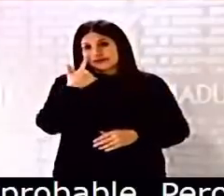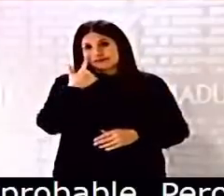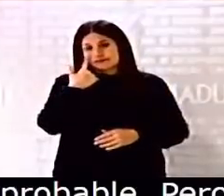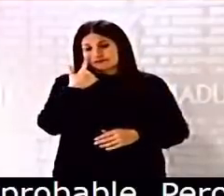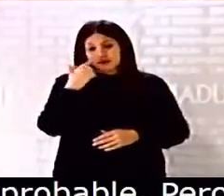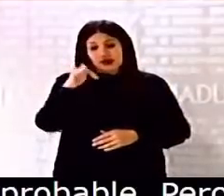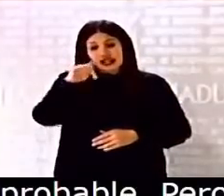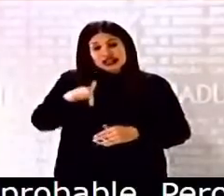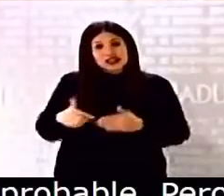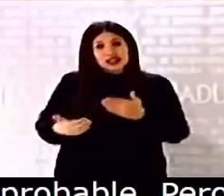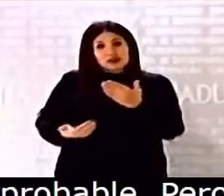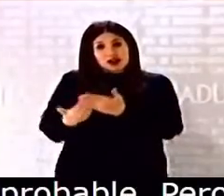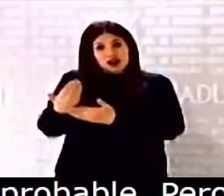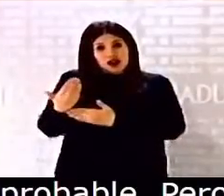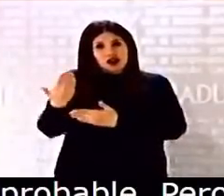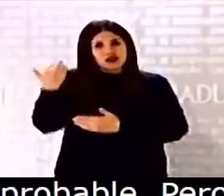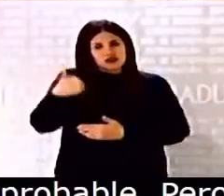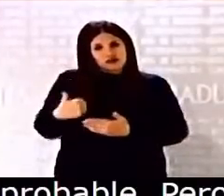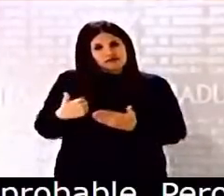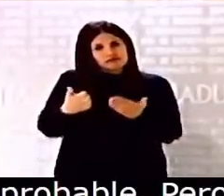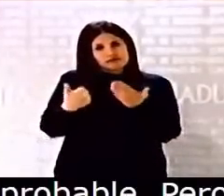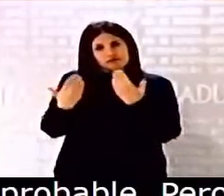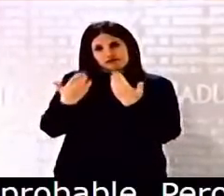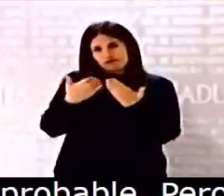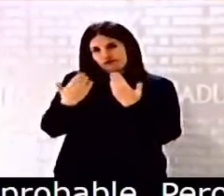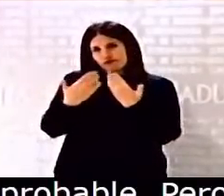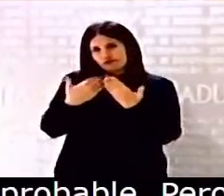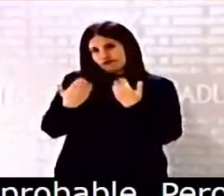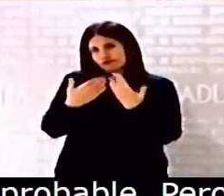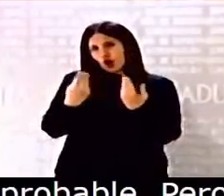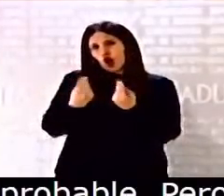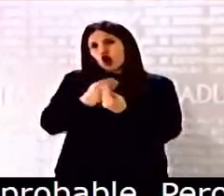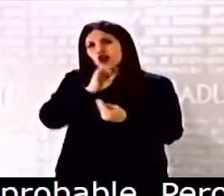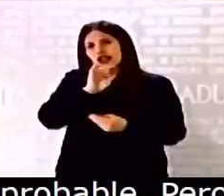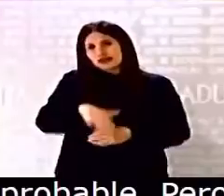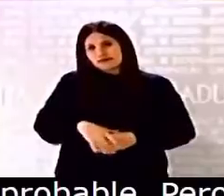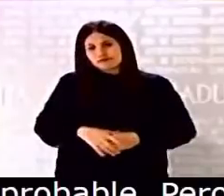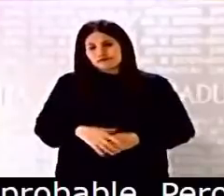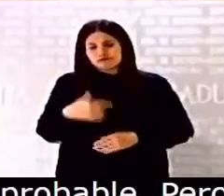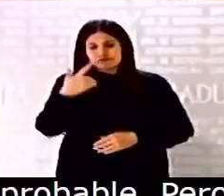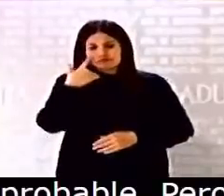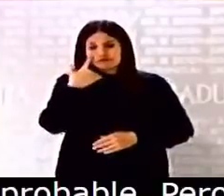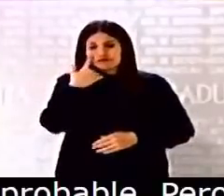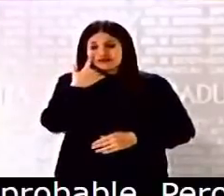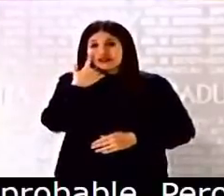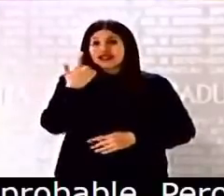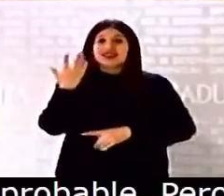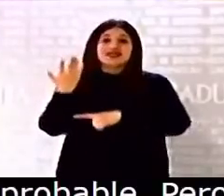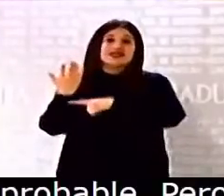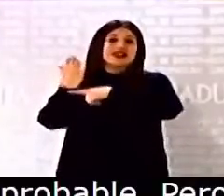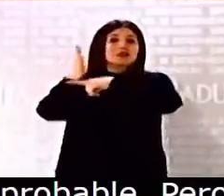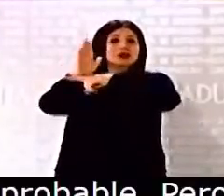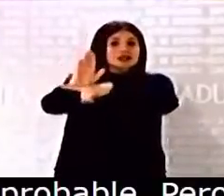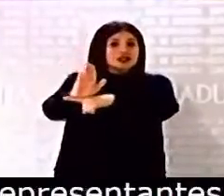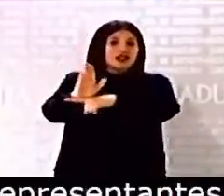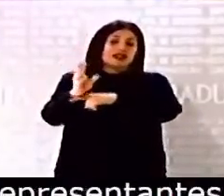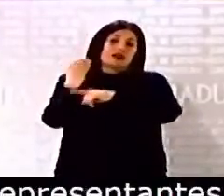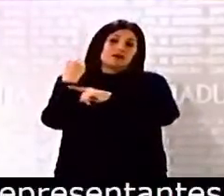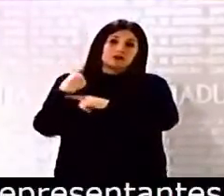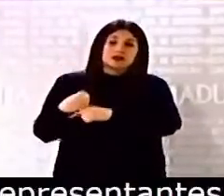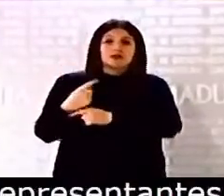esta mañana he podido conversar con algunos representantes de las